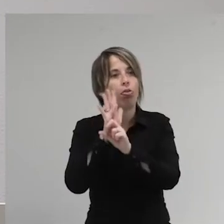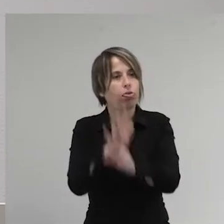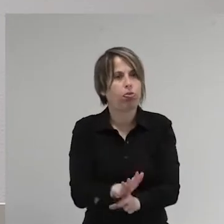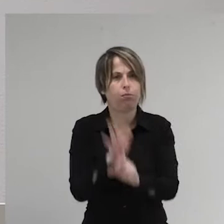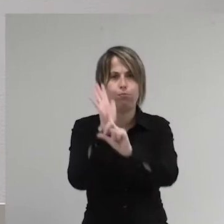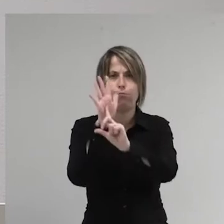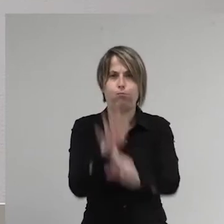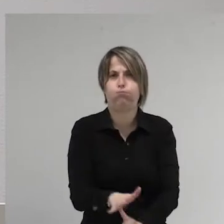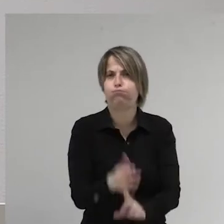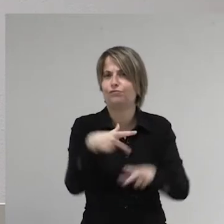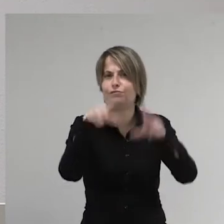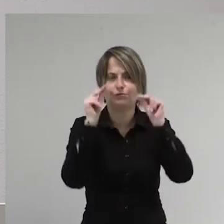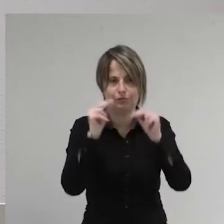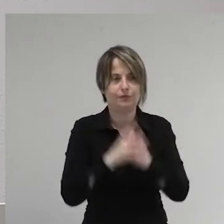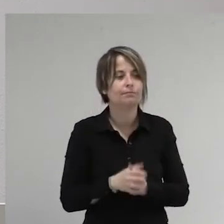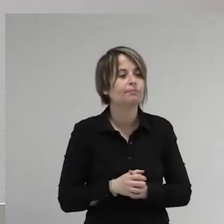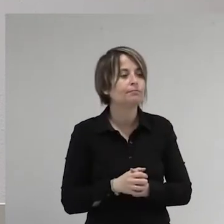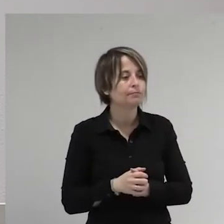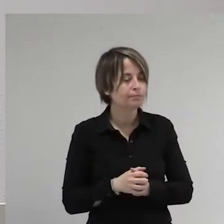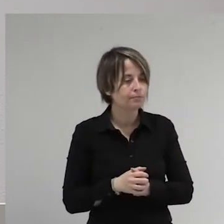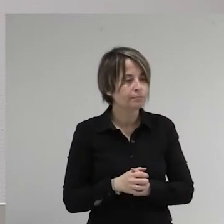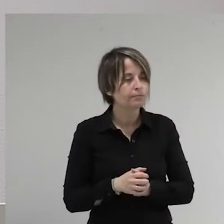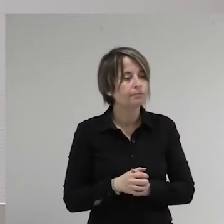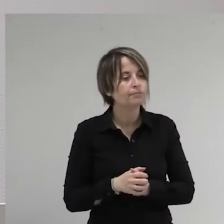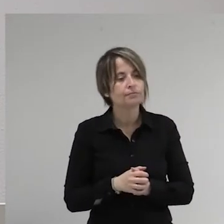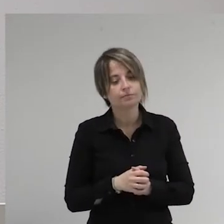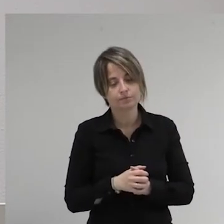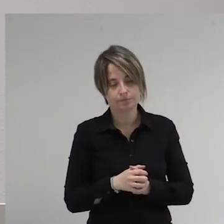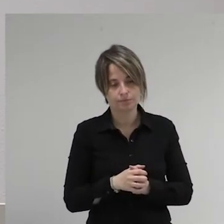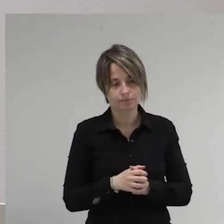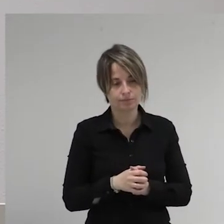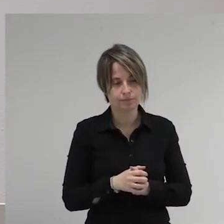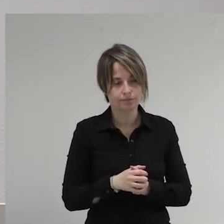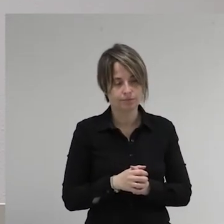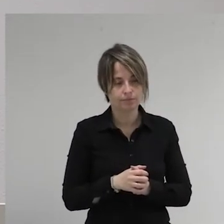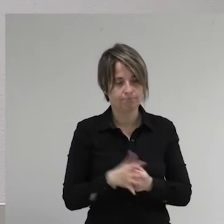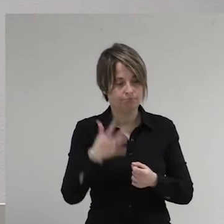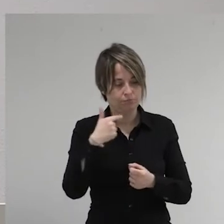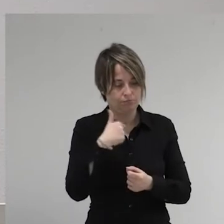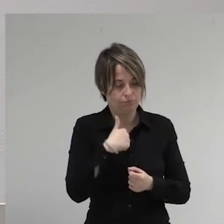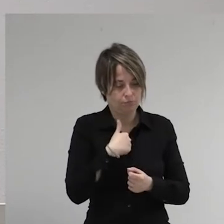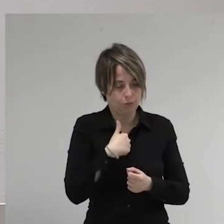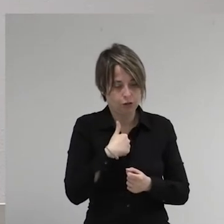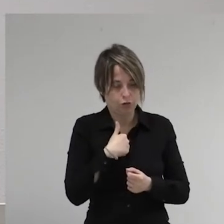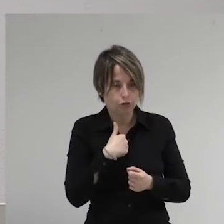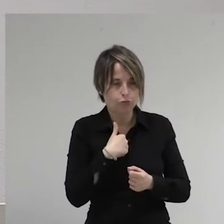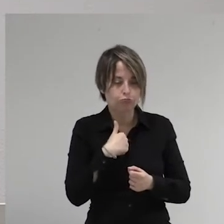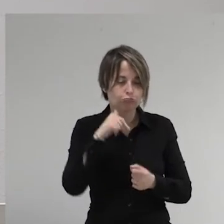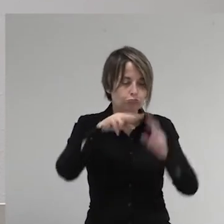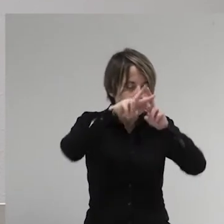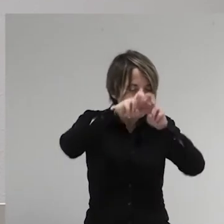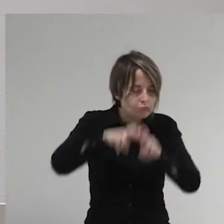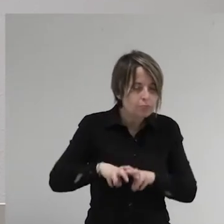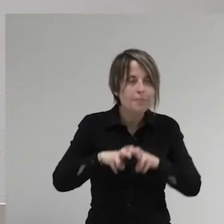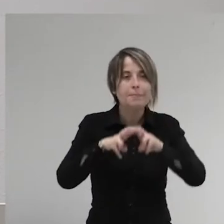decir, en la medida de lo posible, ¿no? Entonces, yo vengo investigando lo que son